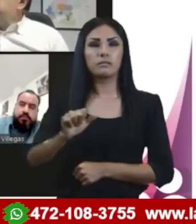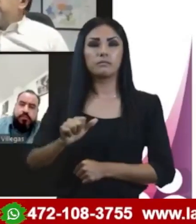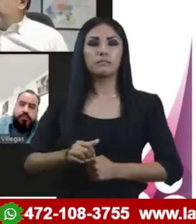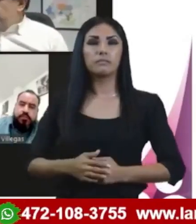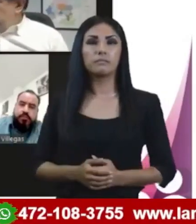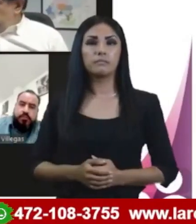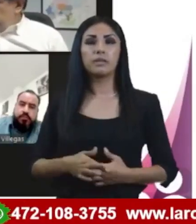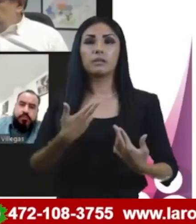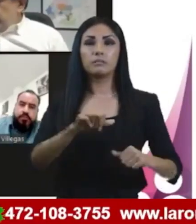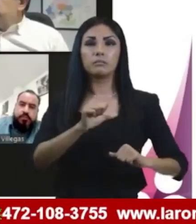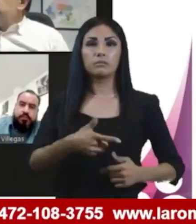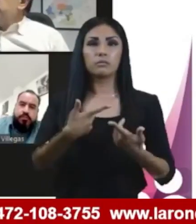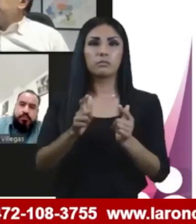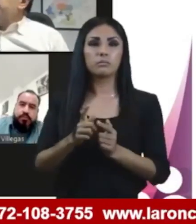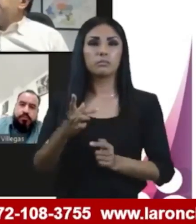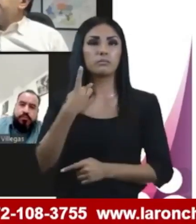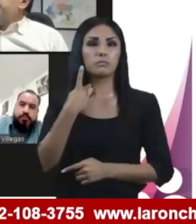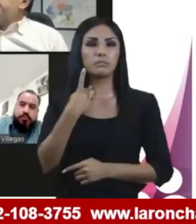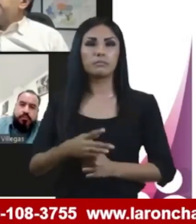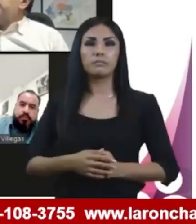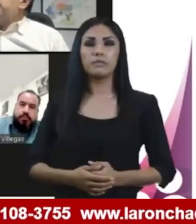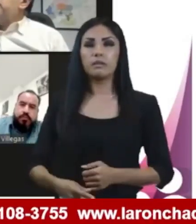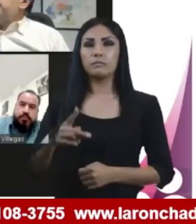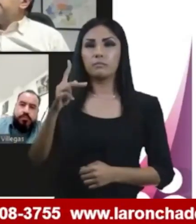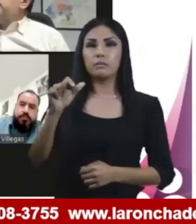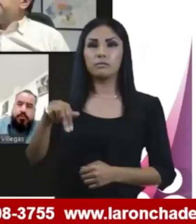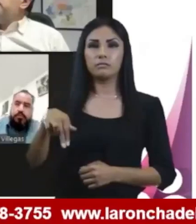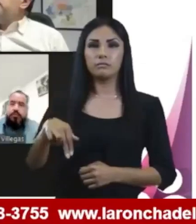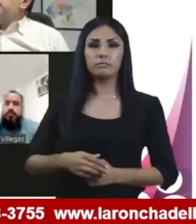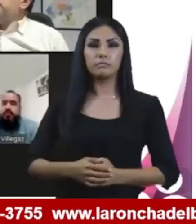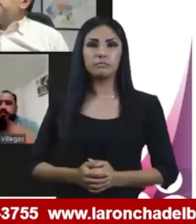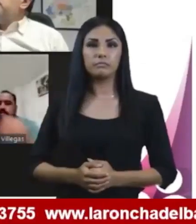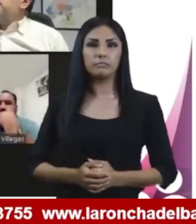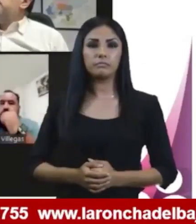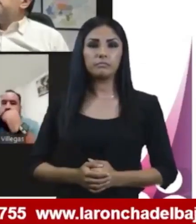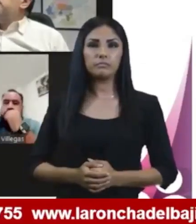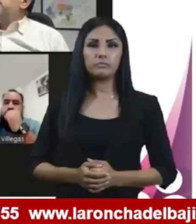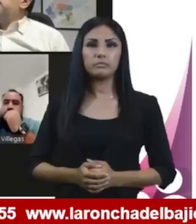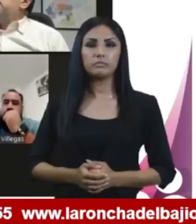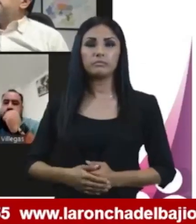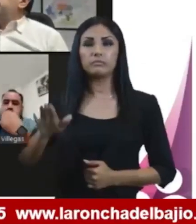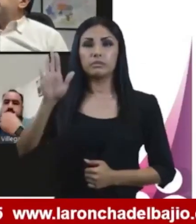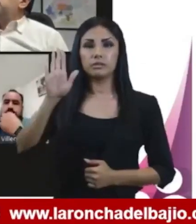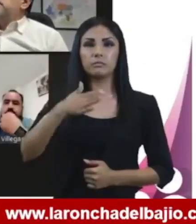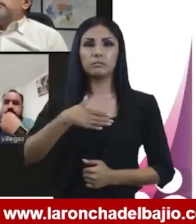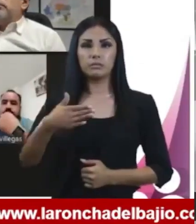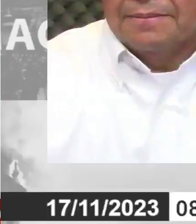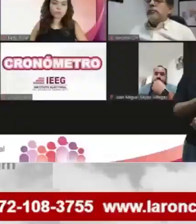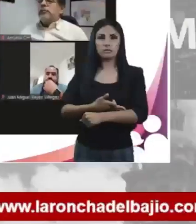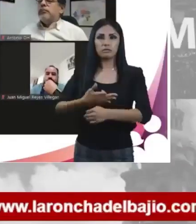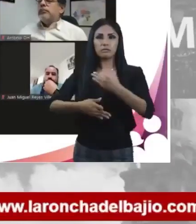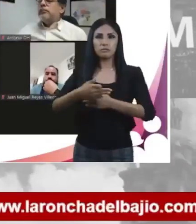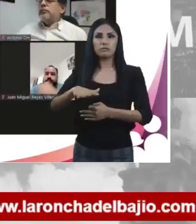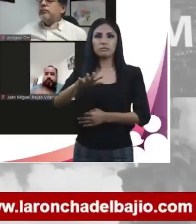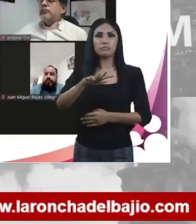ayuntamientos del primero al 7 de diciembre de este año y los diputados de mayoría relativa